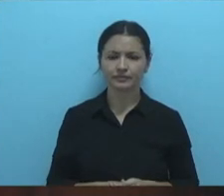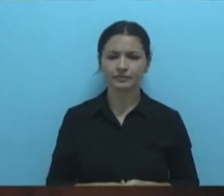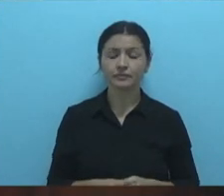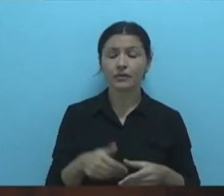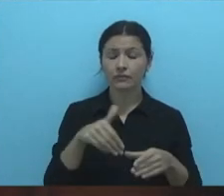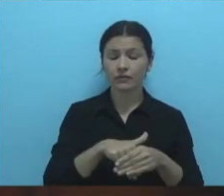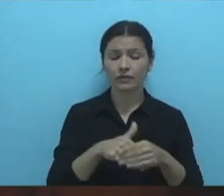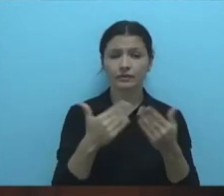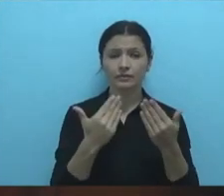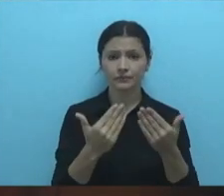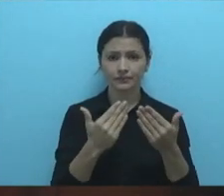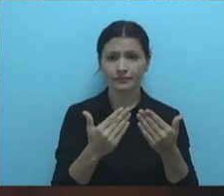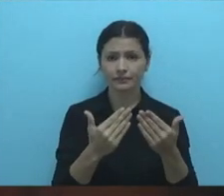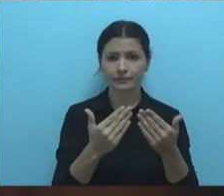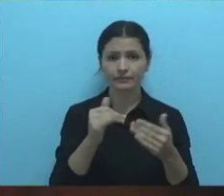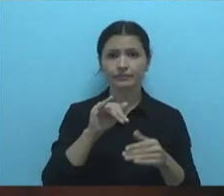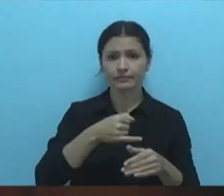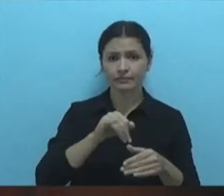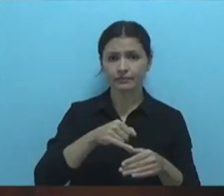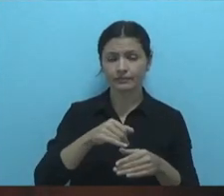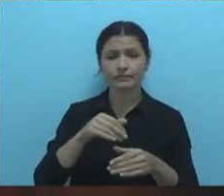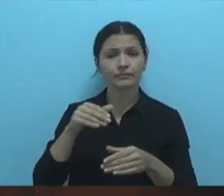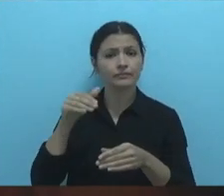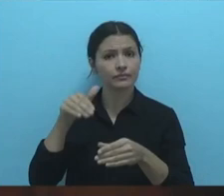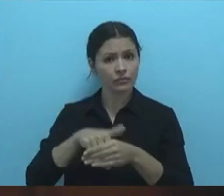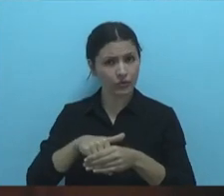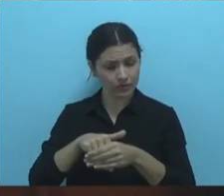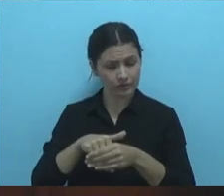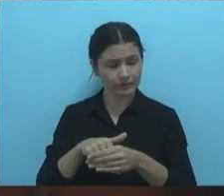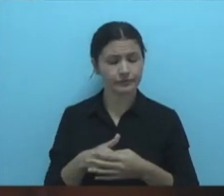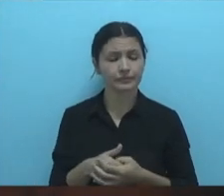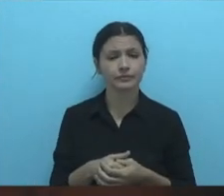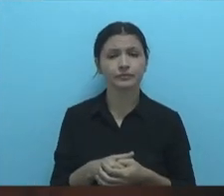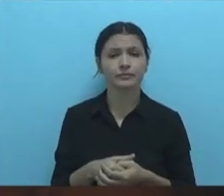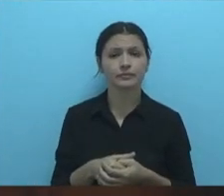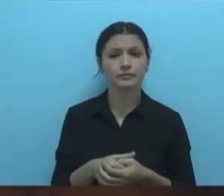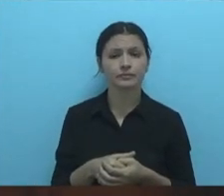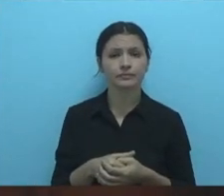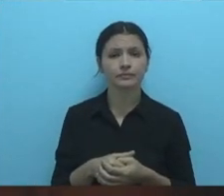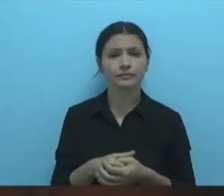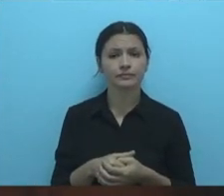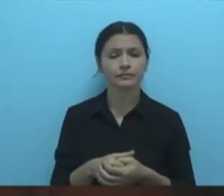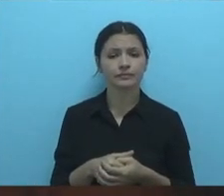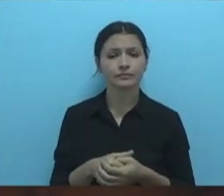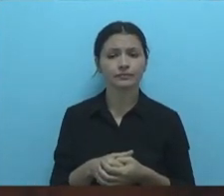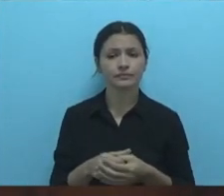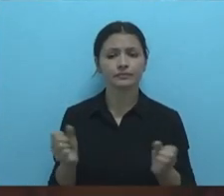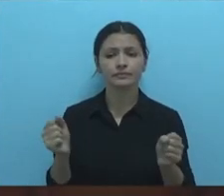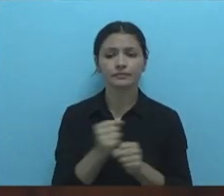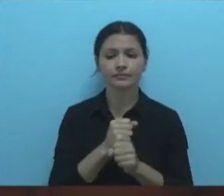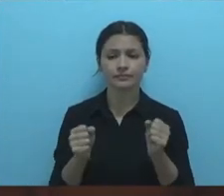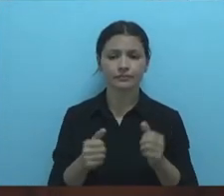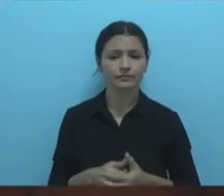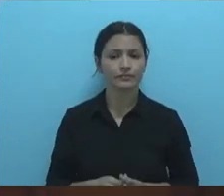comunicación a votación resulta aprobado a consideración el proyecto de comunicación a votación